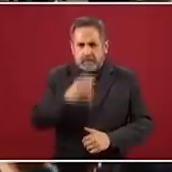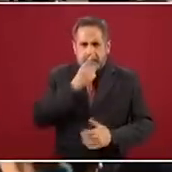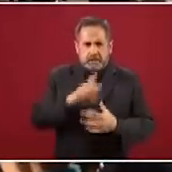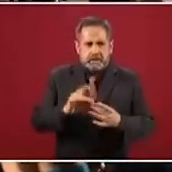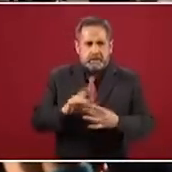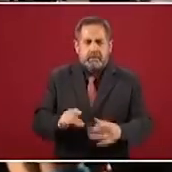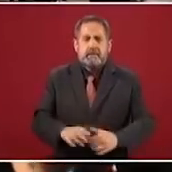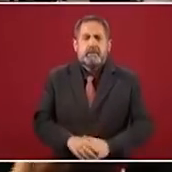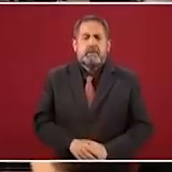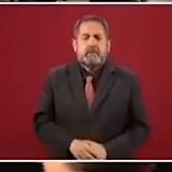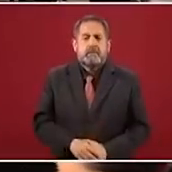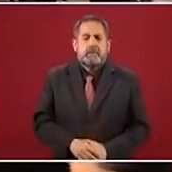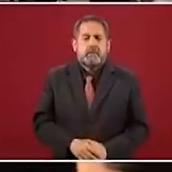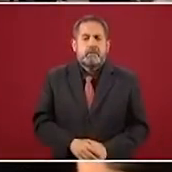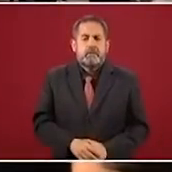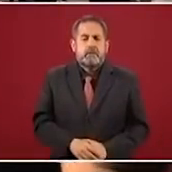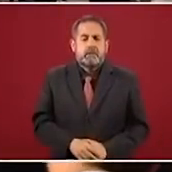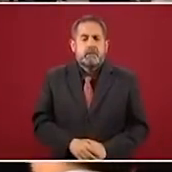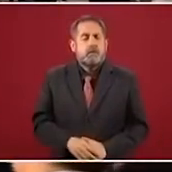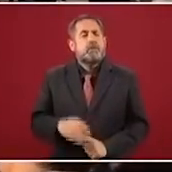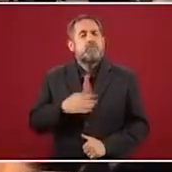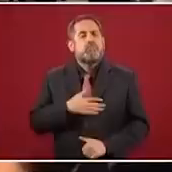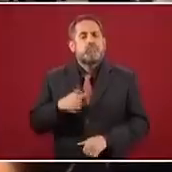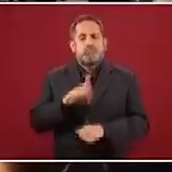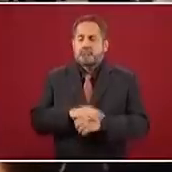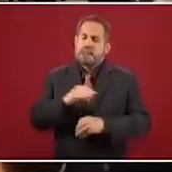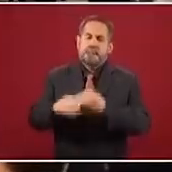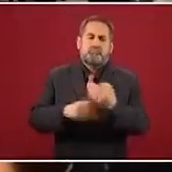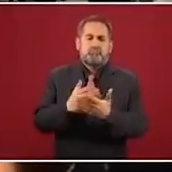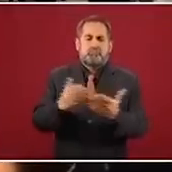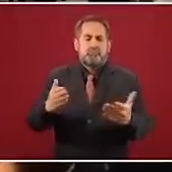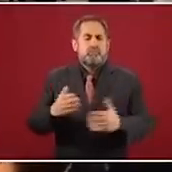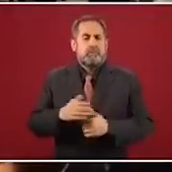comentabas. Muy buenos días a todos.